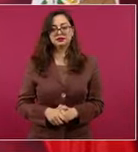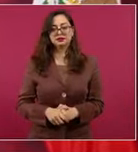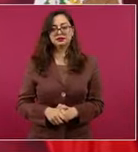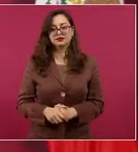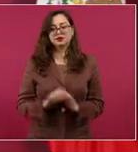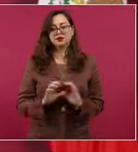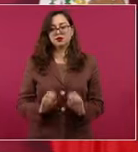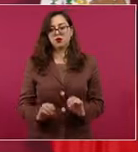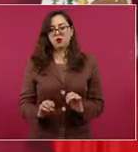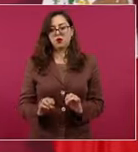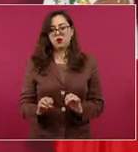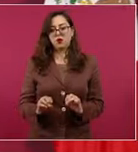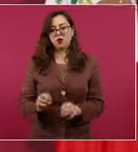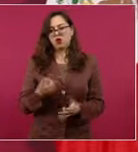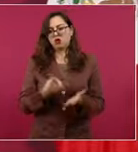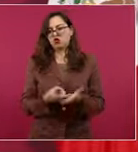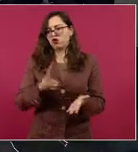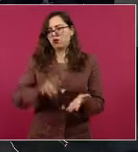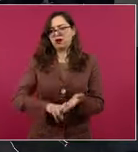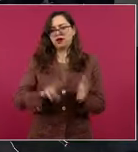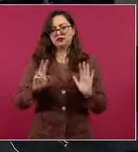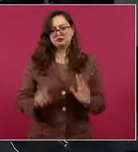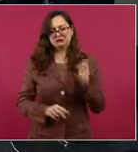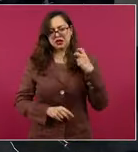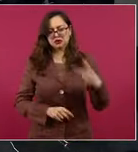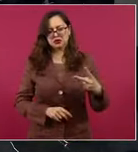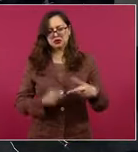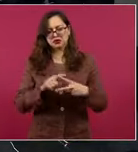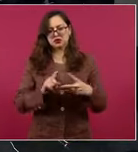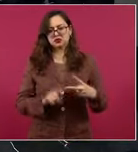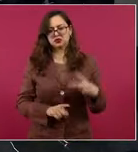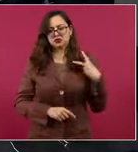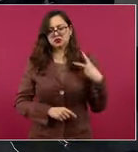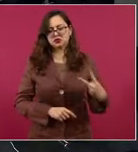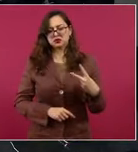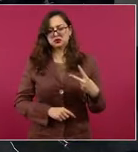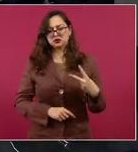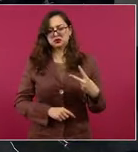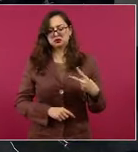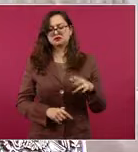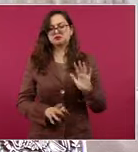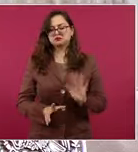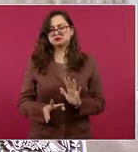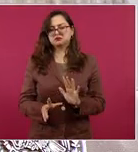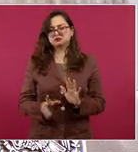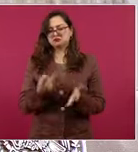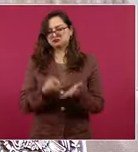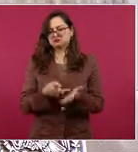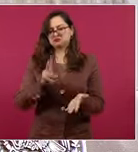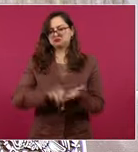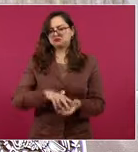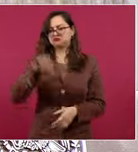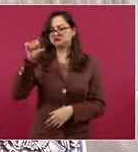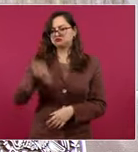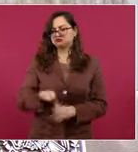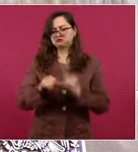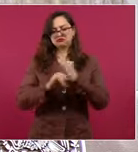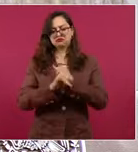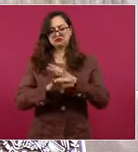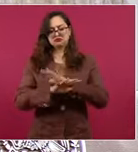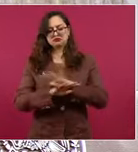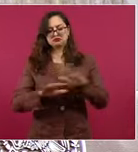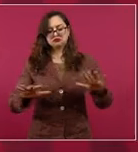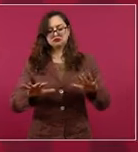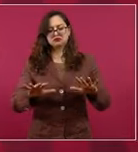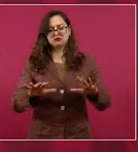dos cosas, que hoy mismo envíe el reporte y les se ponga en la página